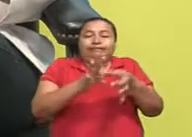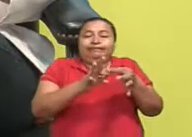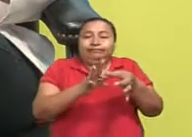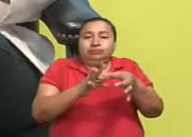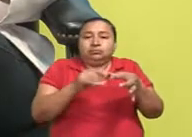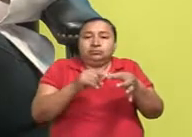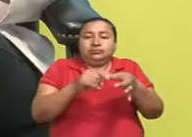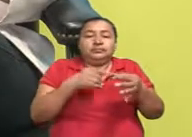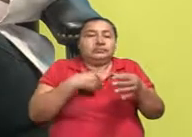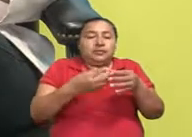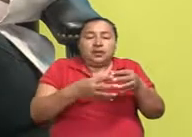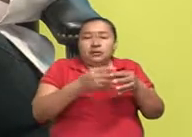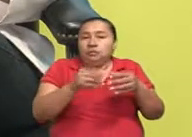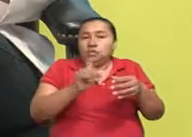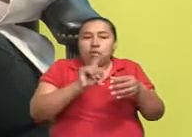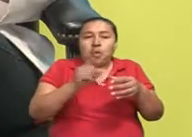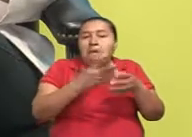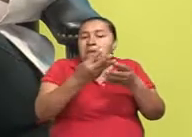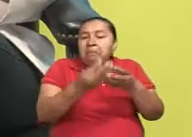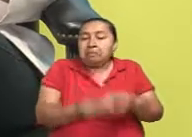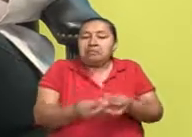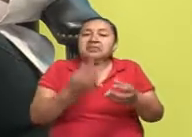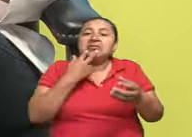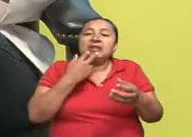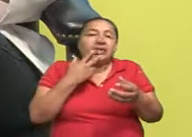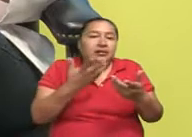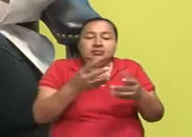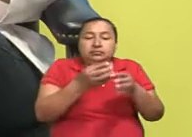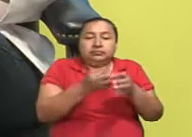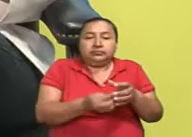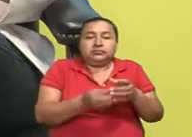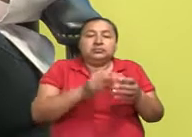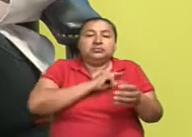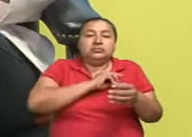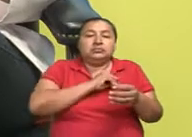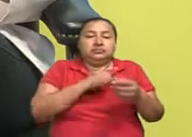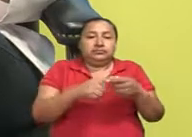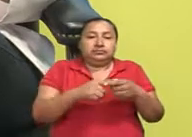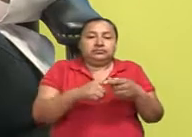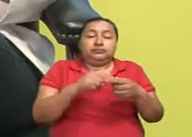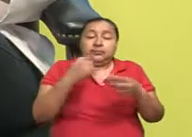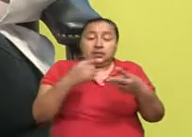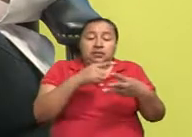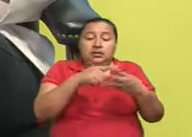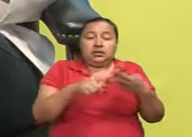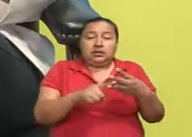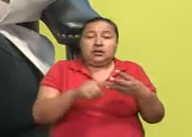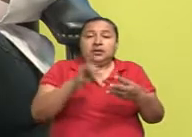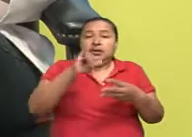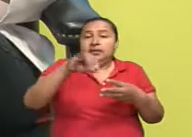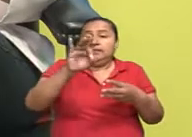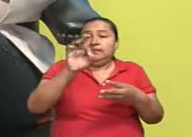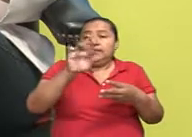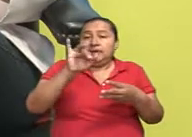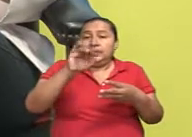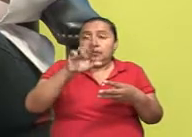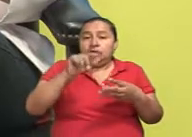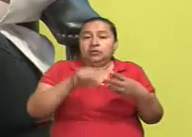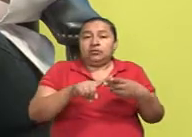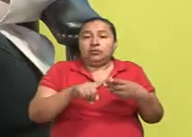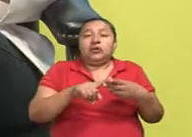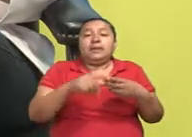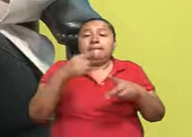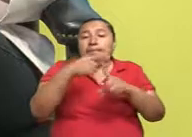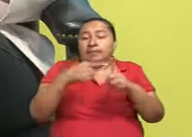sea, no hay descenso de él. Hay tres partes, la parte inferior del canal inguinal, la